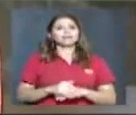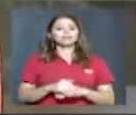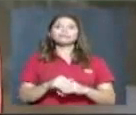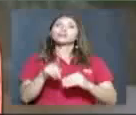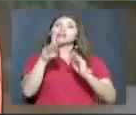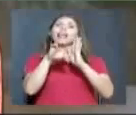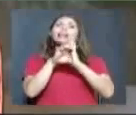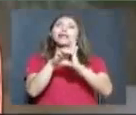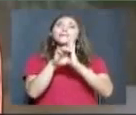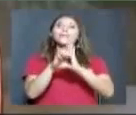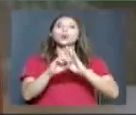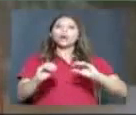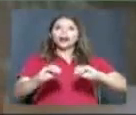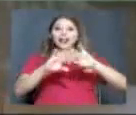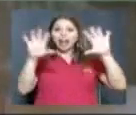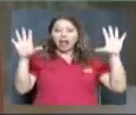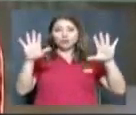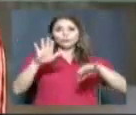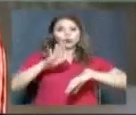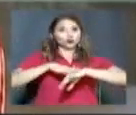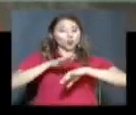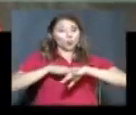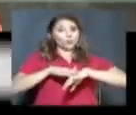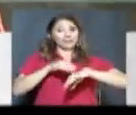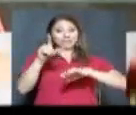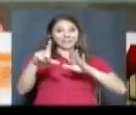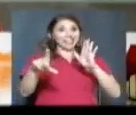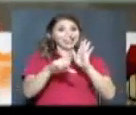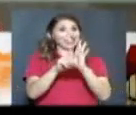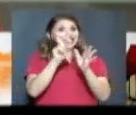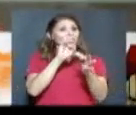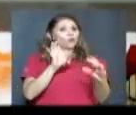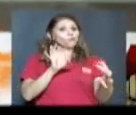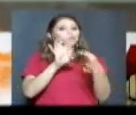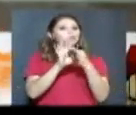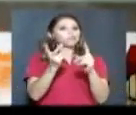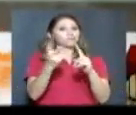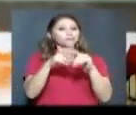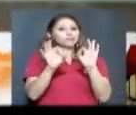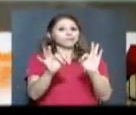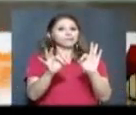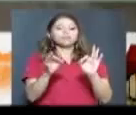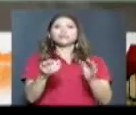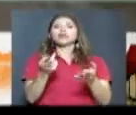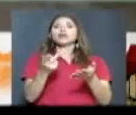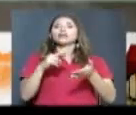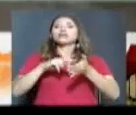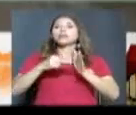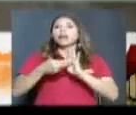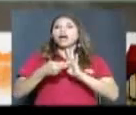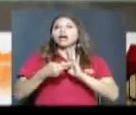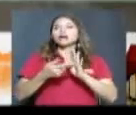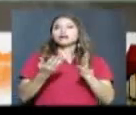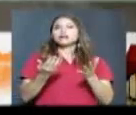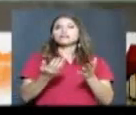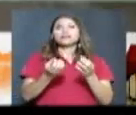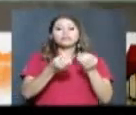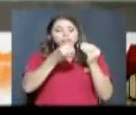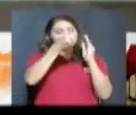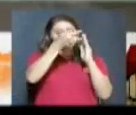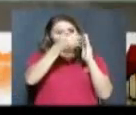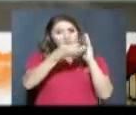clarísimo de la impertinencia, digamos, de esa ley, la constituye el hecho de que hay una consignación de prohibiciones